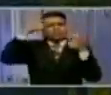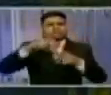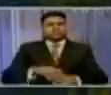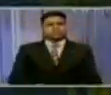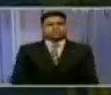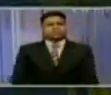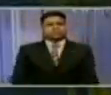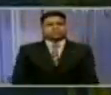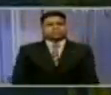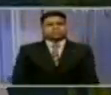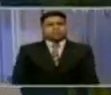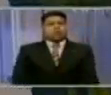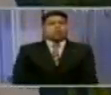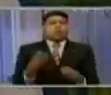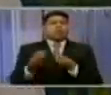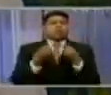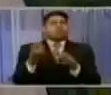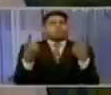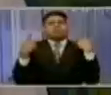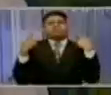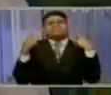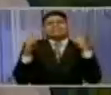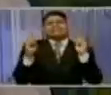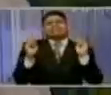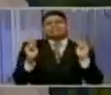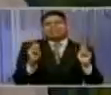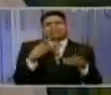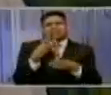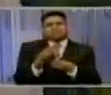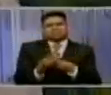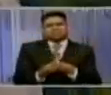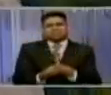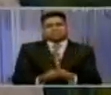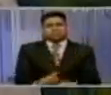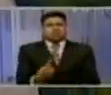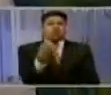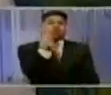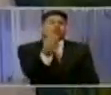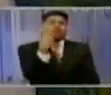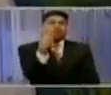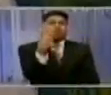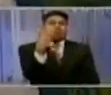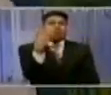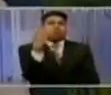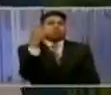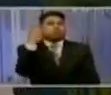Chávez? ¿Cómo tratar de impedir que un día suceda lo otro?